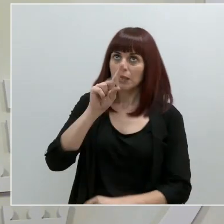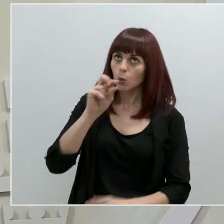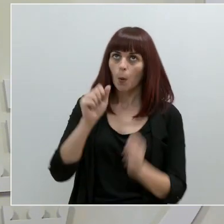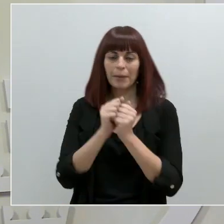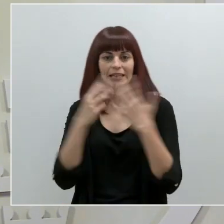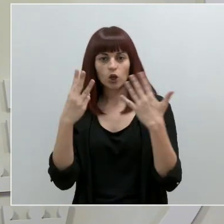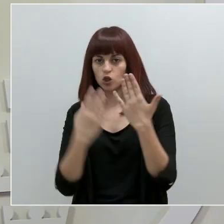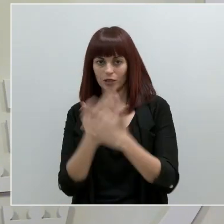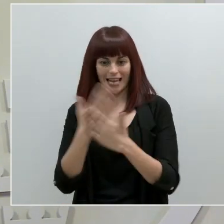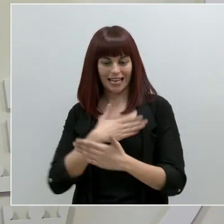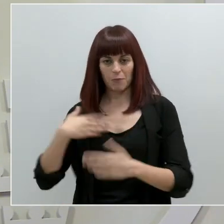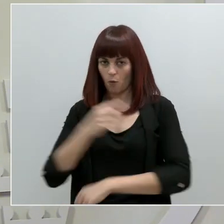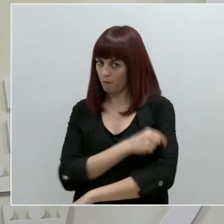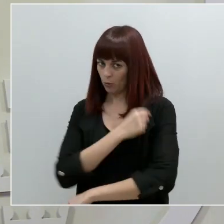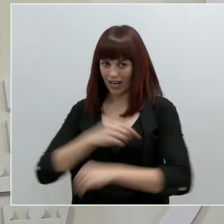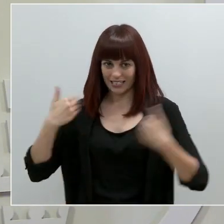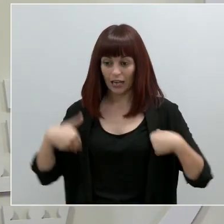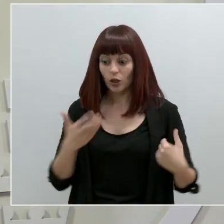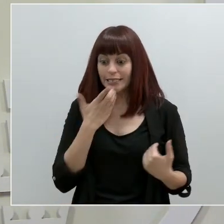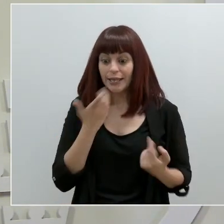días, con lo cual, si se ha citado a alguien de